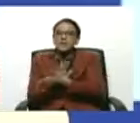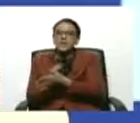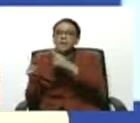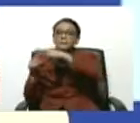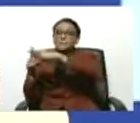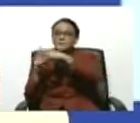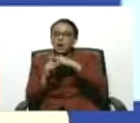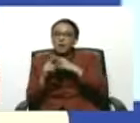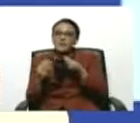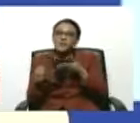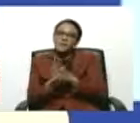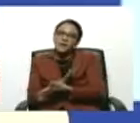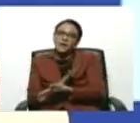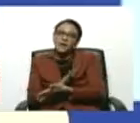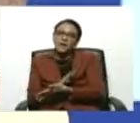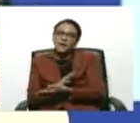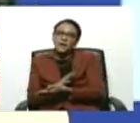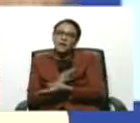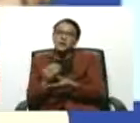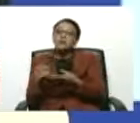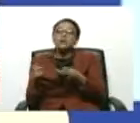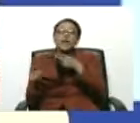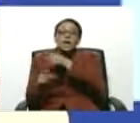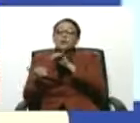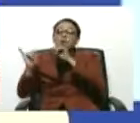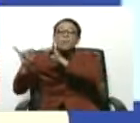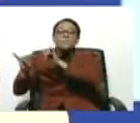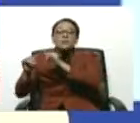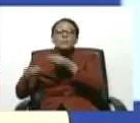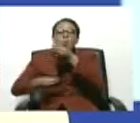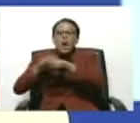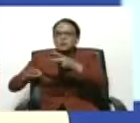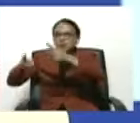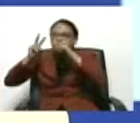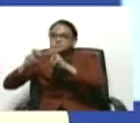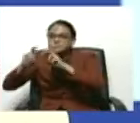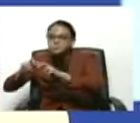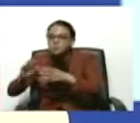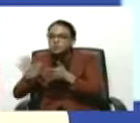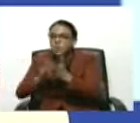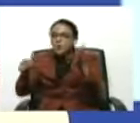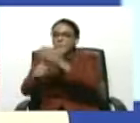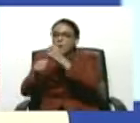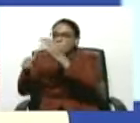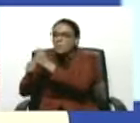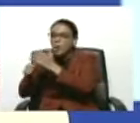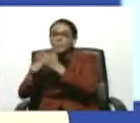también son juegan un rol principal en el sector de innovación tecnológica